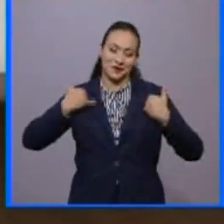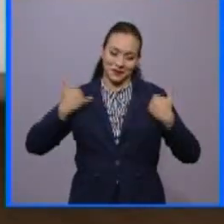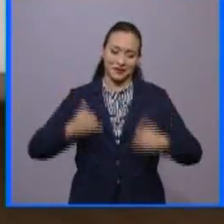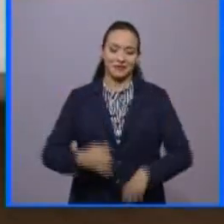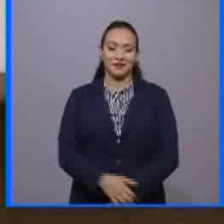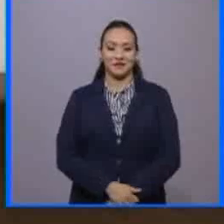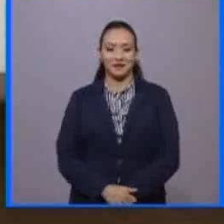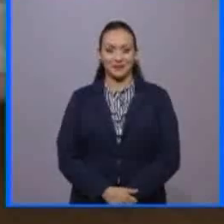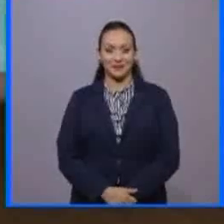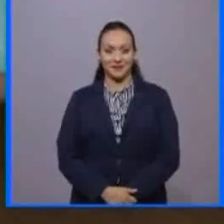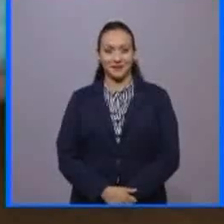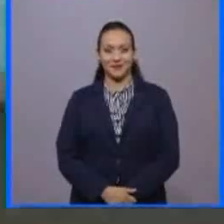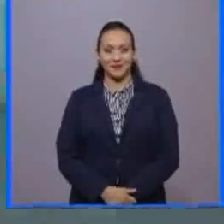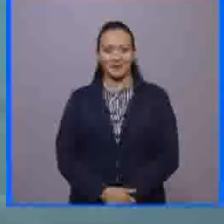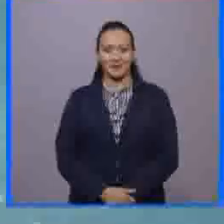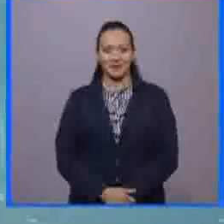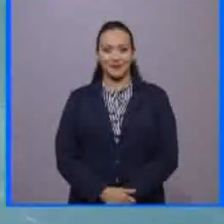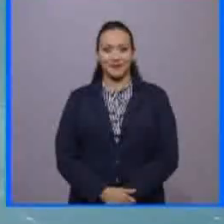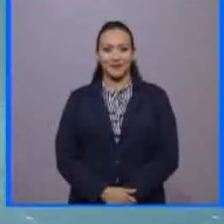adolescentes.